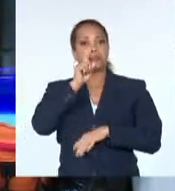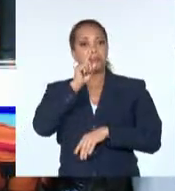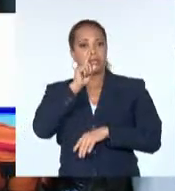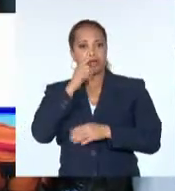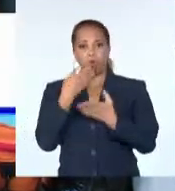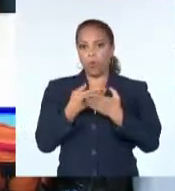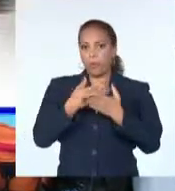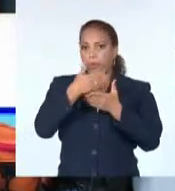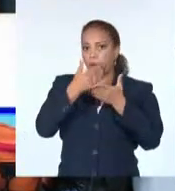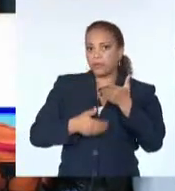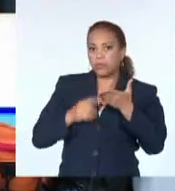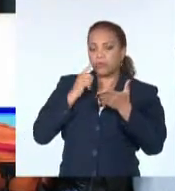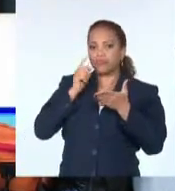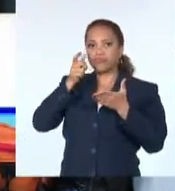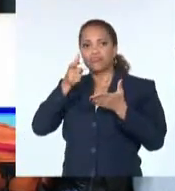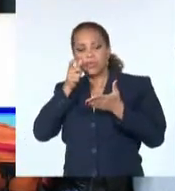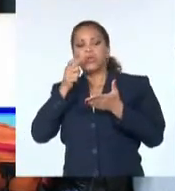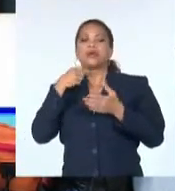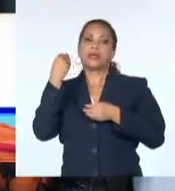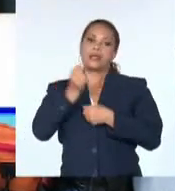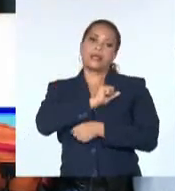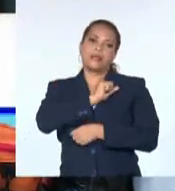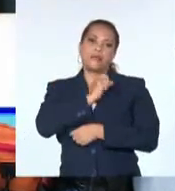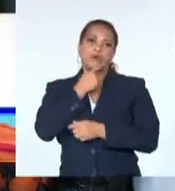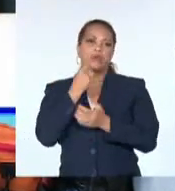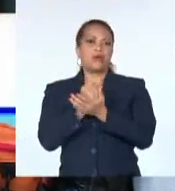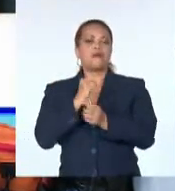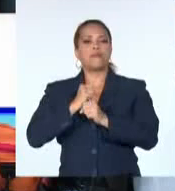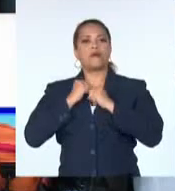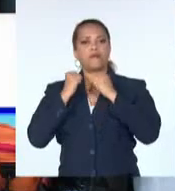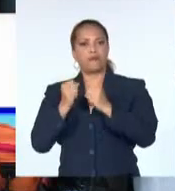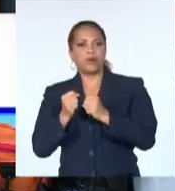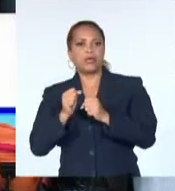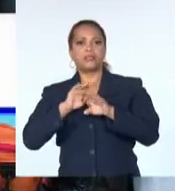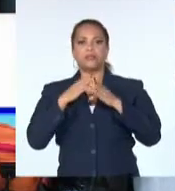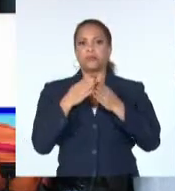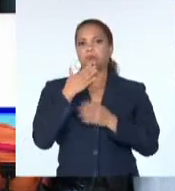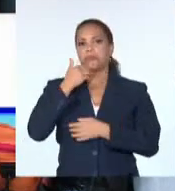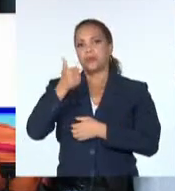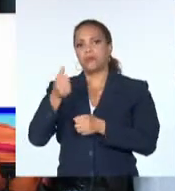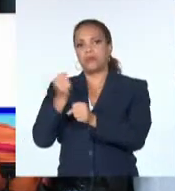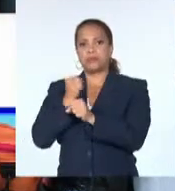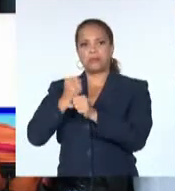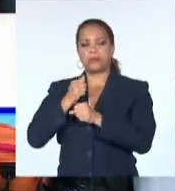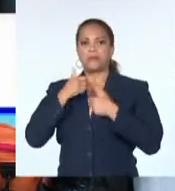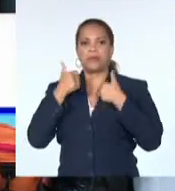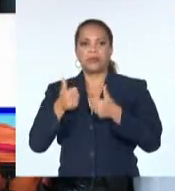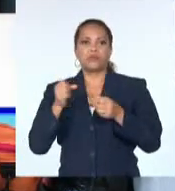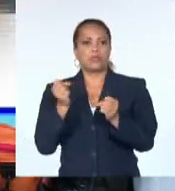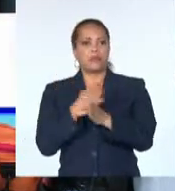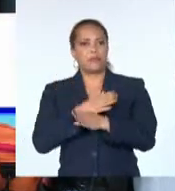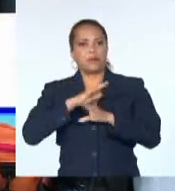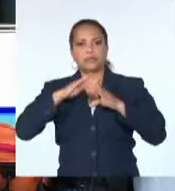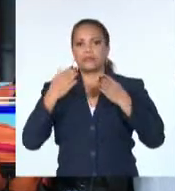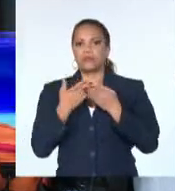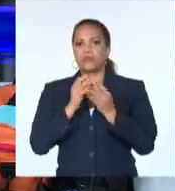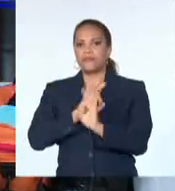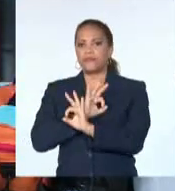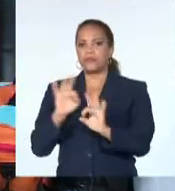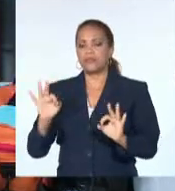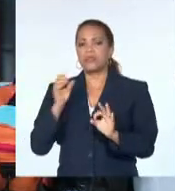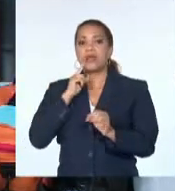la entidad salga fortalecida, que haya una mejora continua en su gestión, en su transparencia, en su eficiencia a la hora